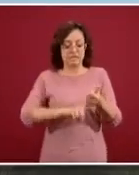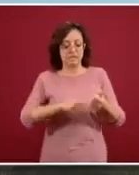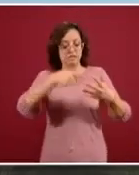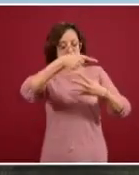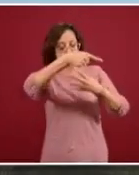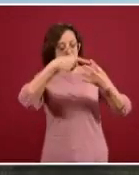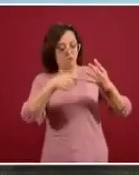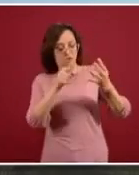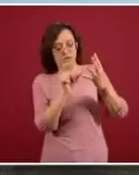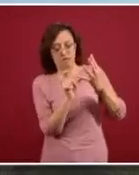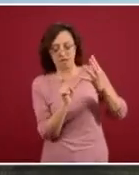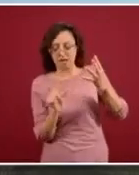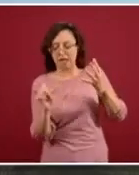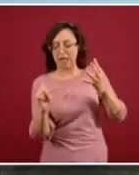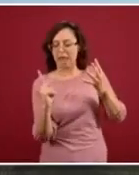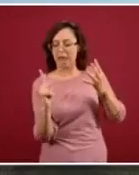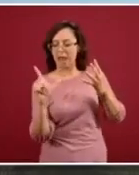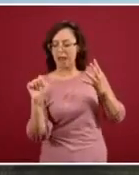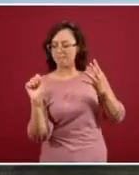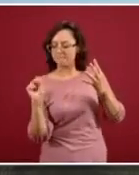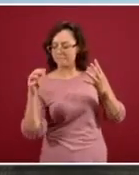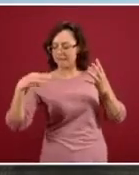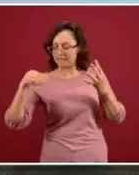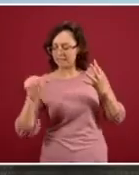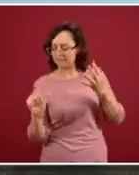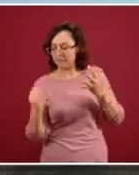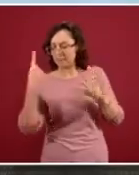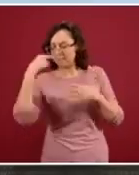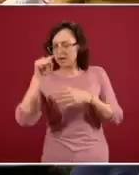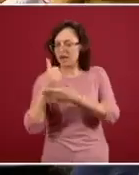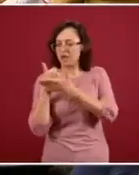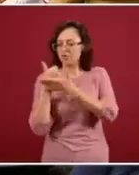pacientes graves con COVID-19. La siguiente, por favor.